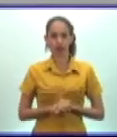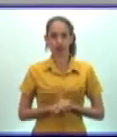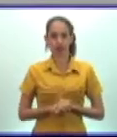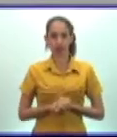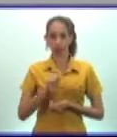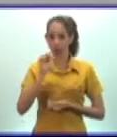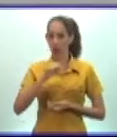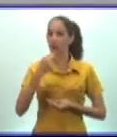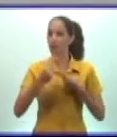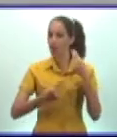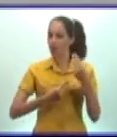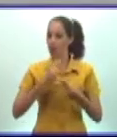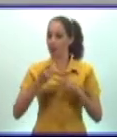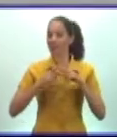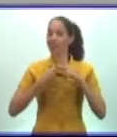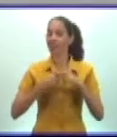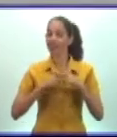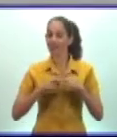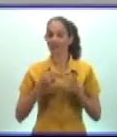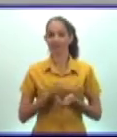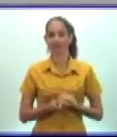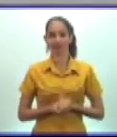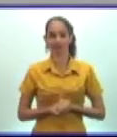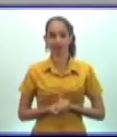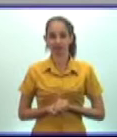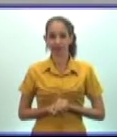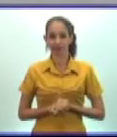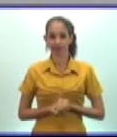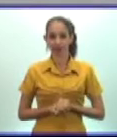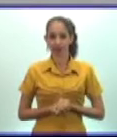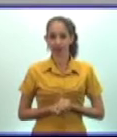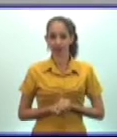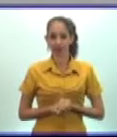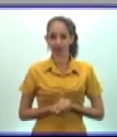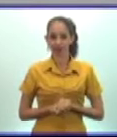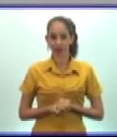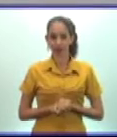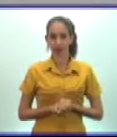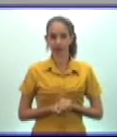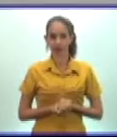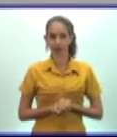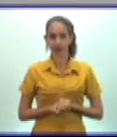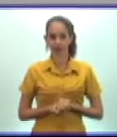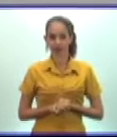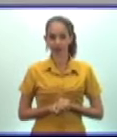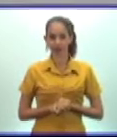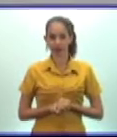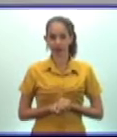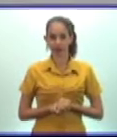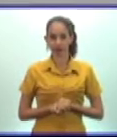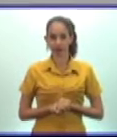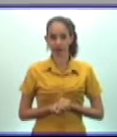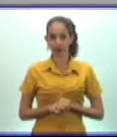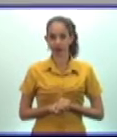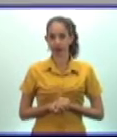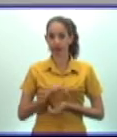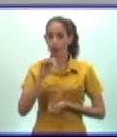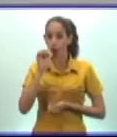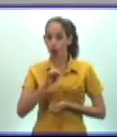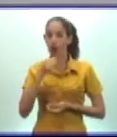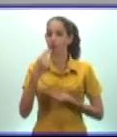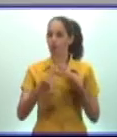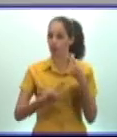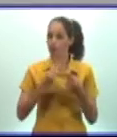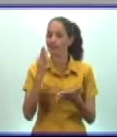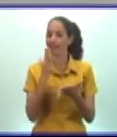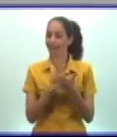este ejercicio no es más que una combinada. Pero a eso es lo que nos vamos a dedicar en la clase de